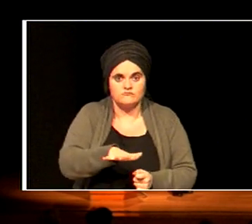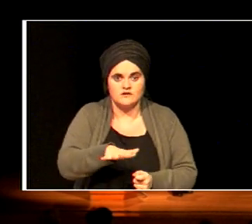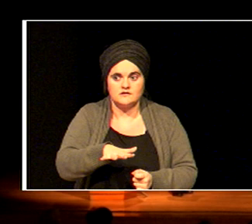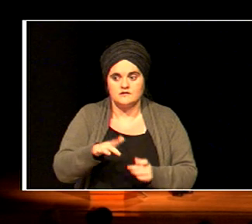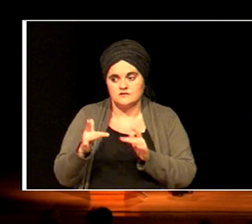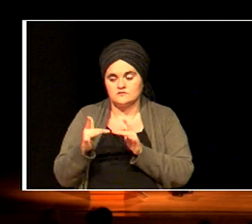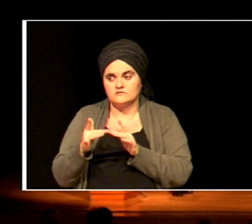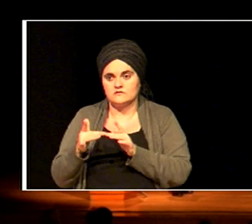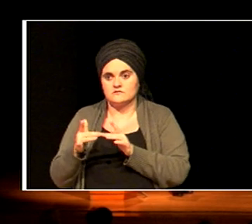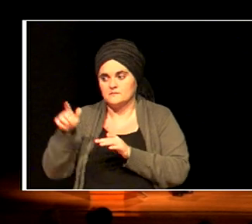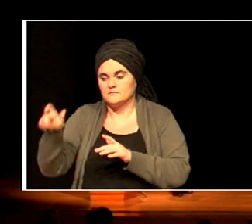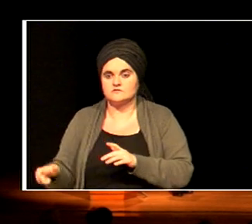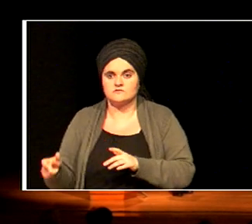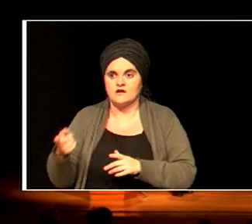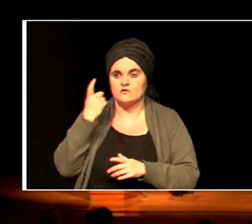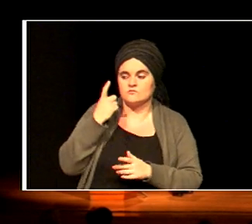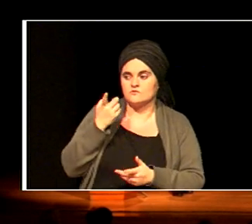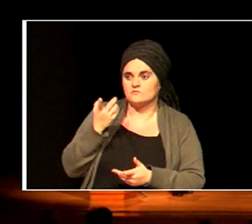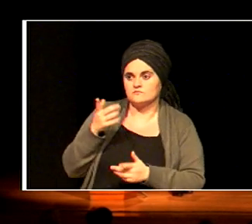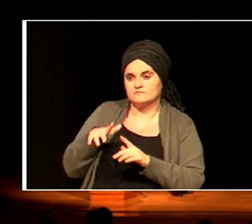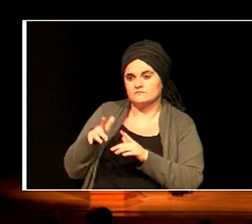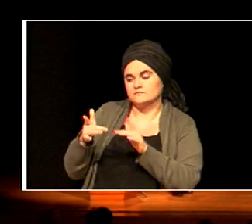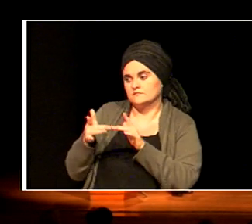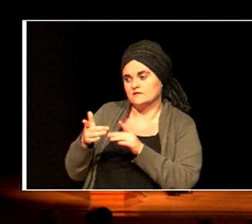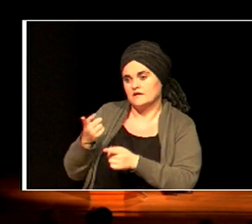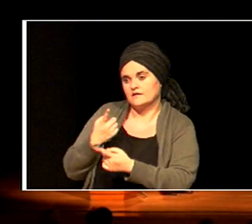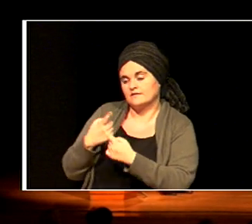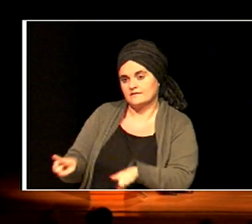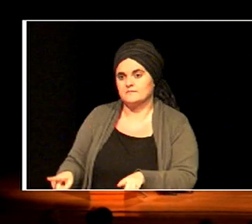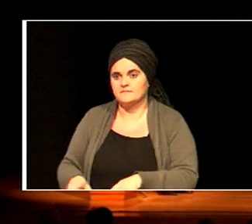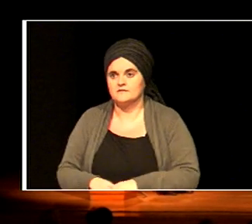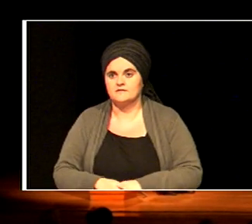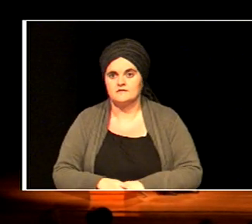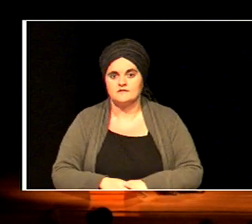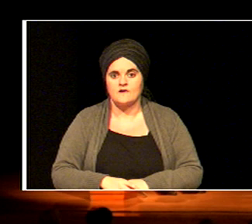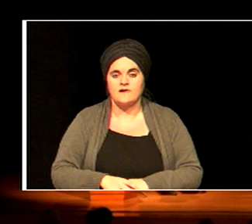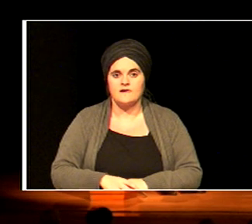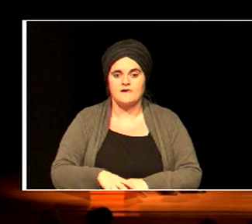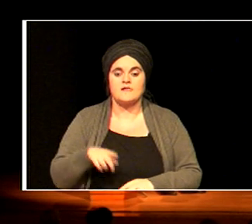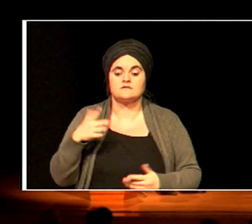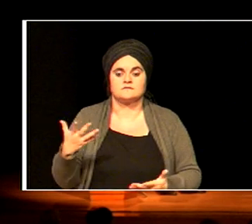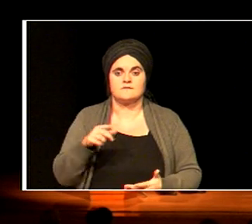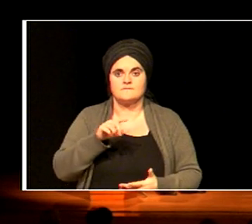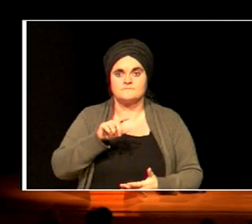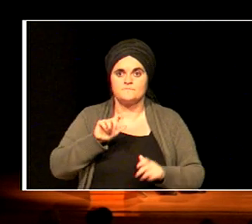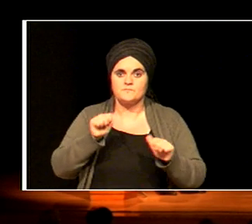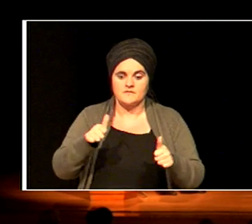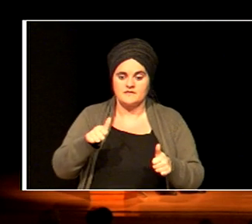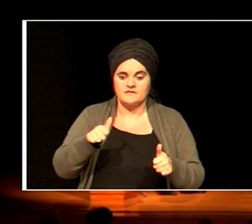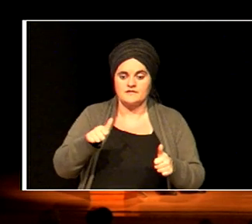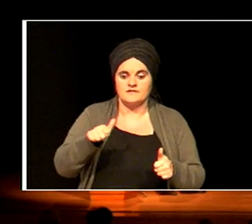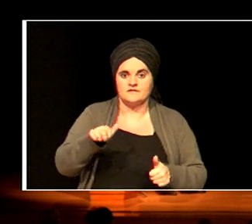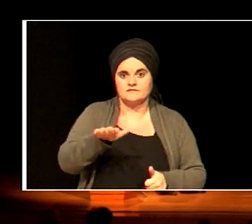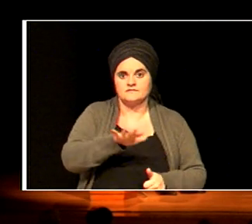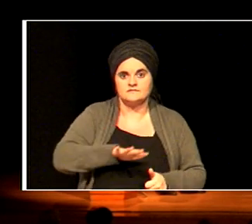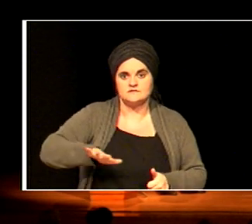Y el espacio del cole, que yo creo que es algo que pasó en Soluarte, empieza a vivirse como un espacio seguro, como un espacio de